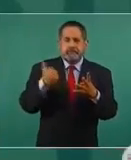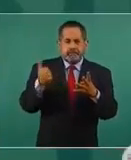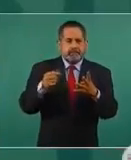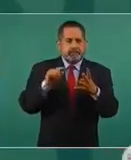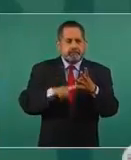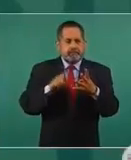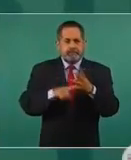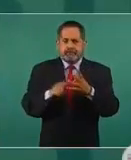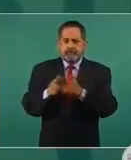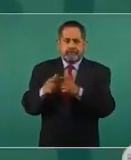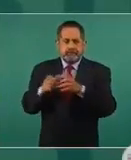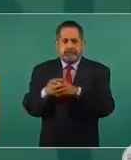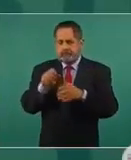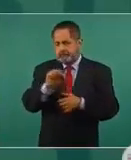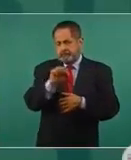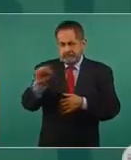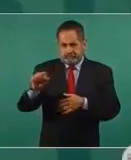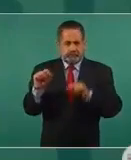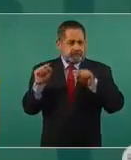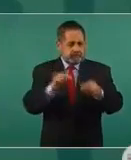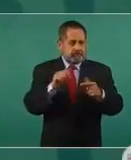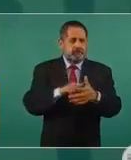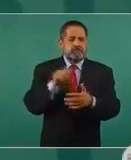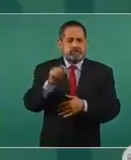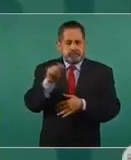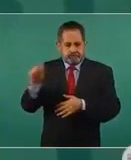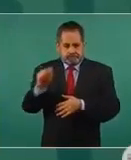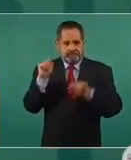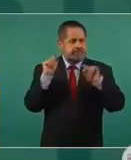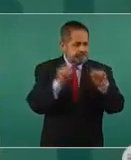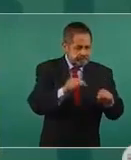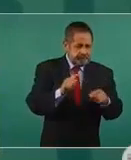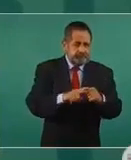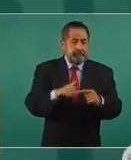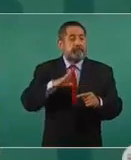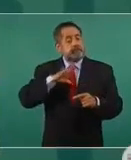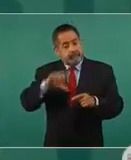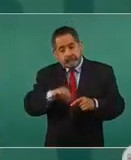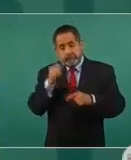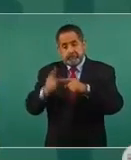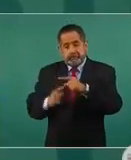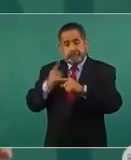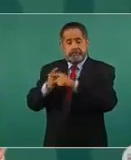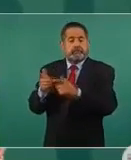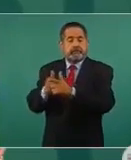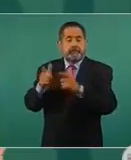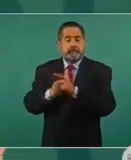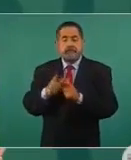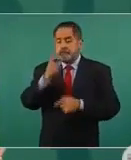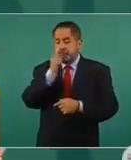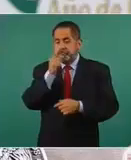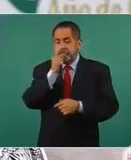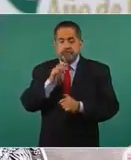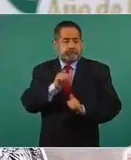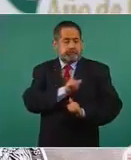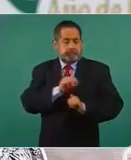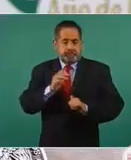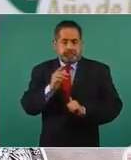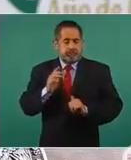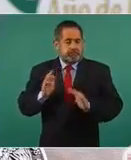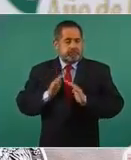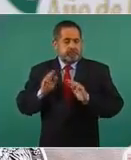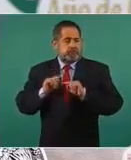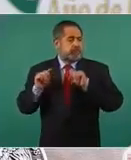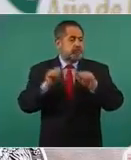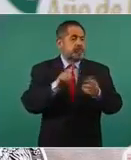seguimos con el batallón de Saltillo, el de Torreón, y además una brigada de policía militar que está en San